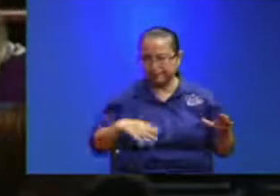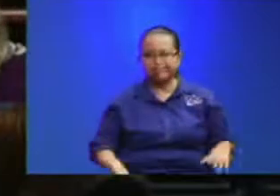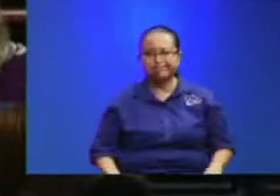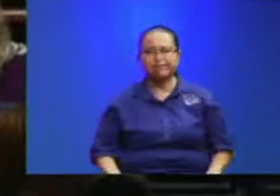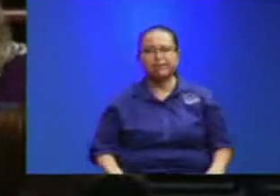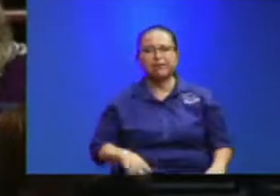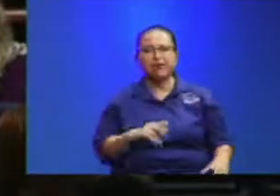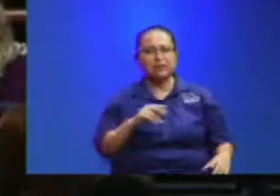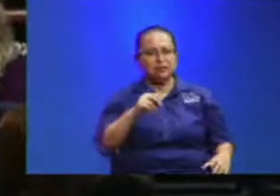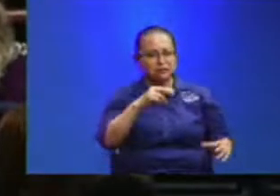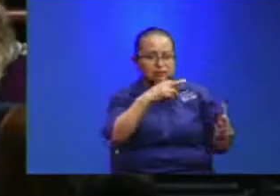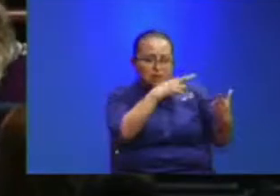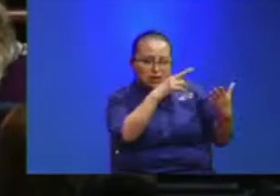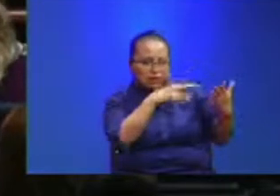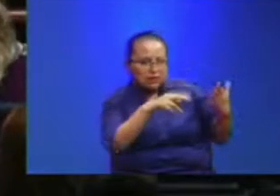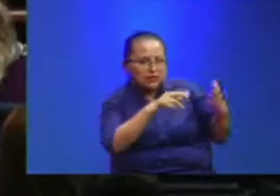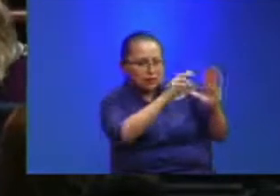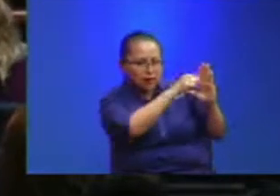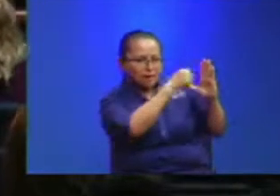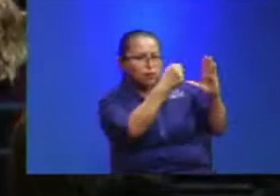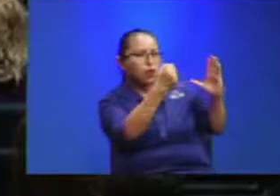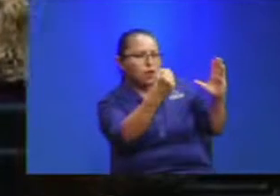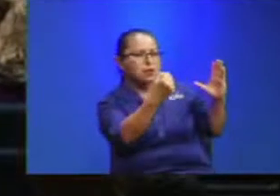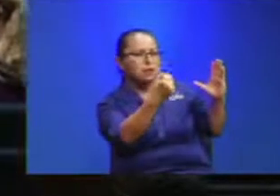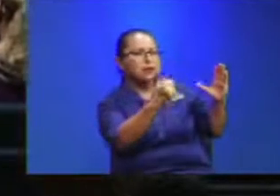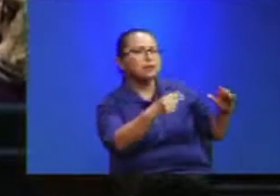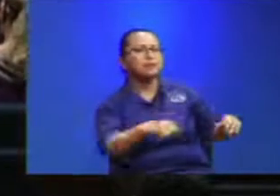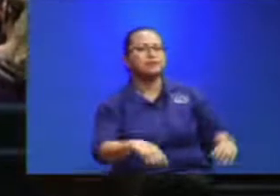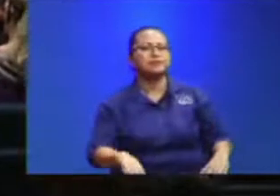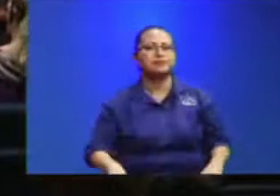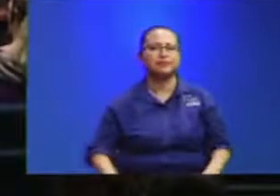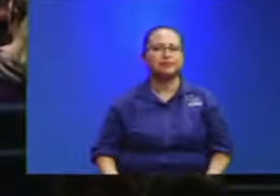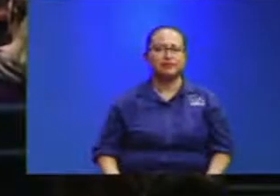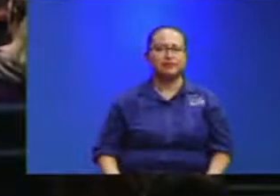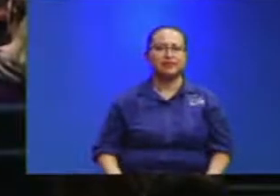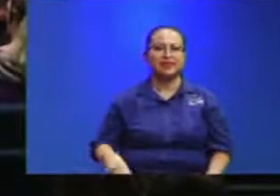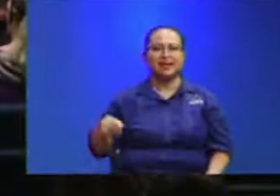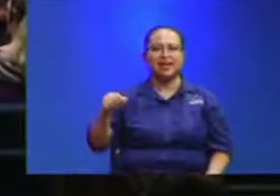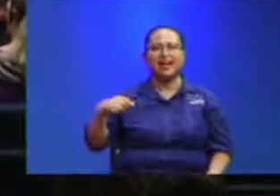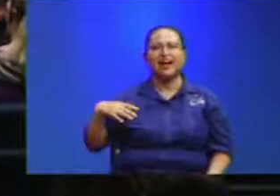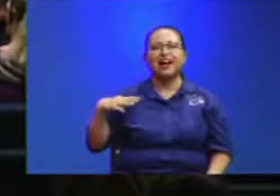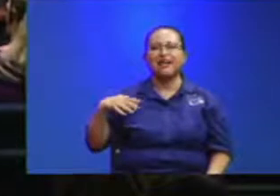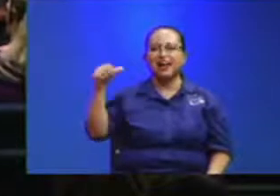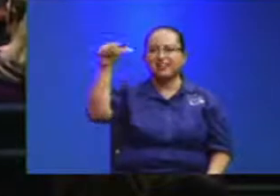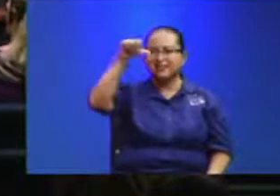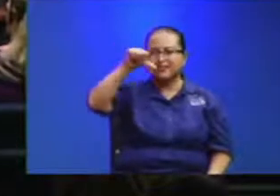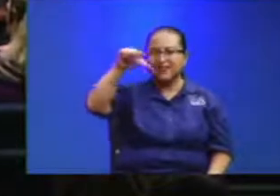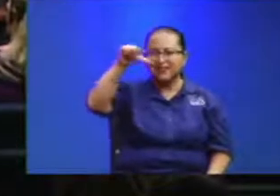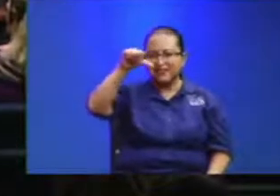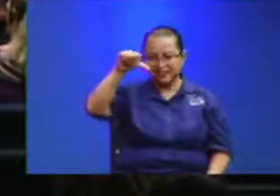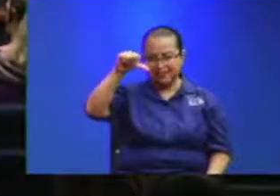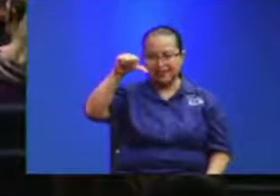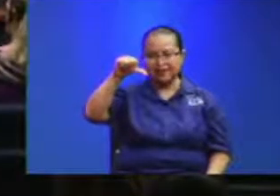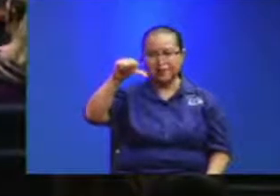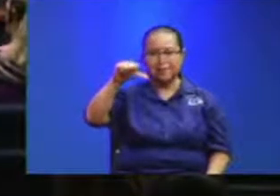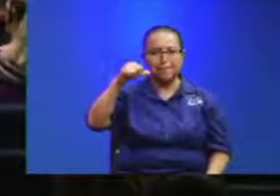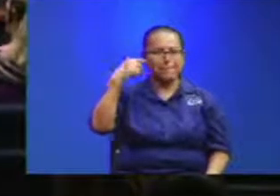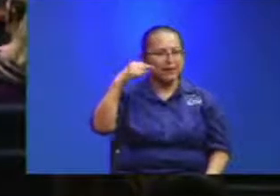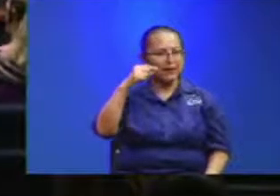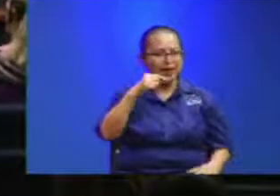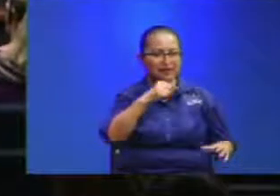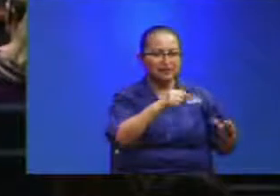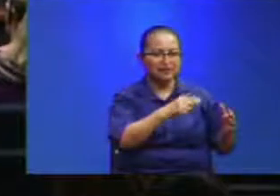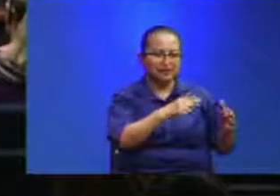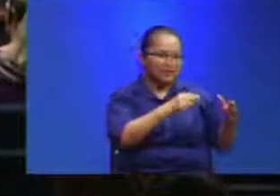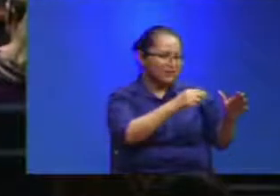puerta hay un nuevo descubrimiento ahora que se llama aceite 13 1 solo